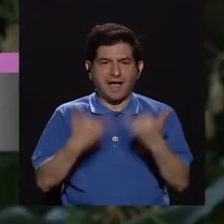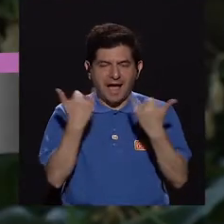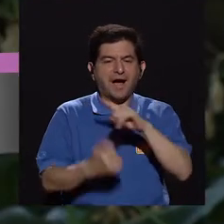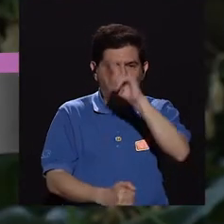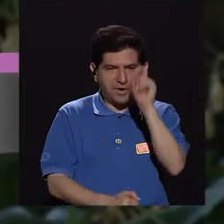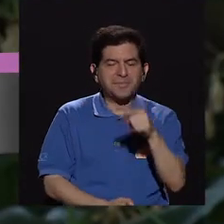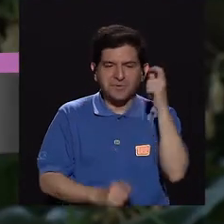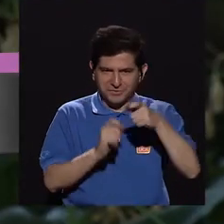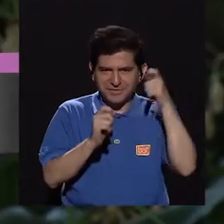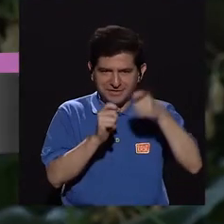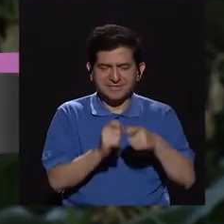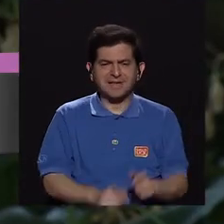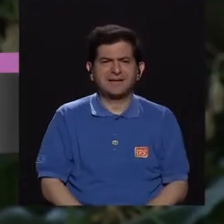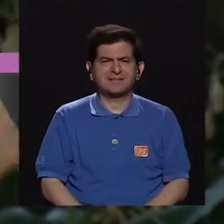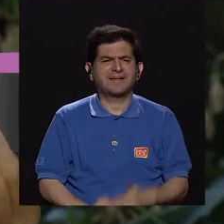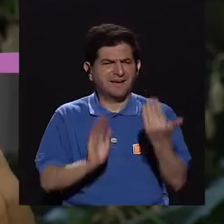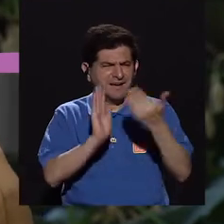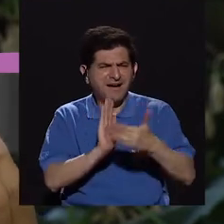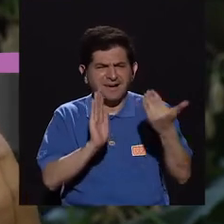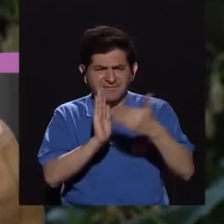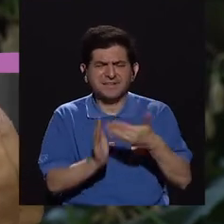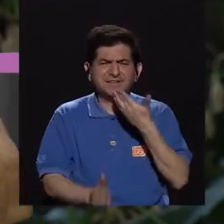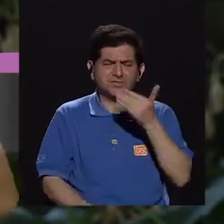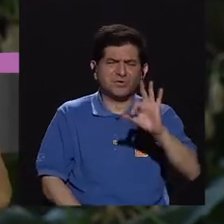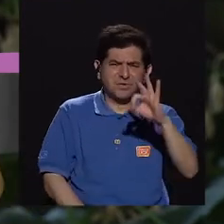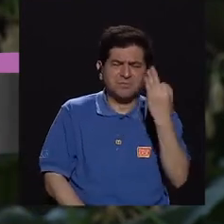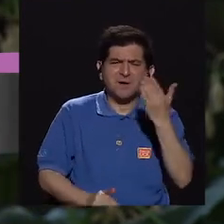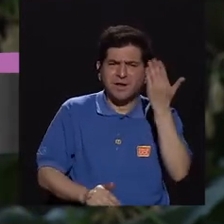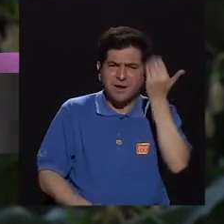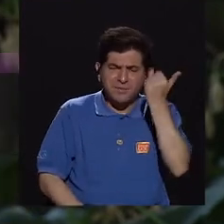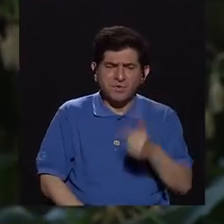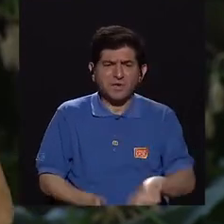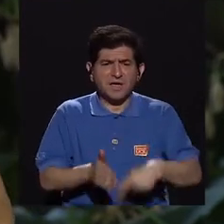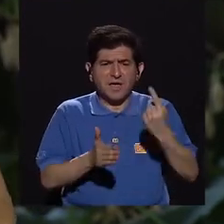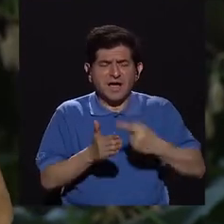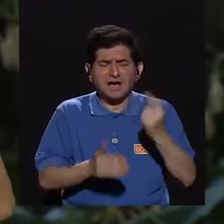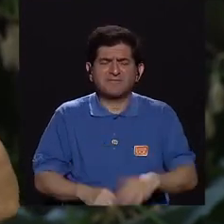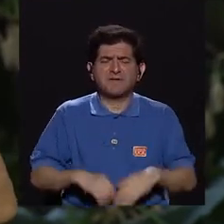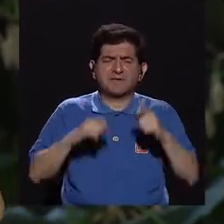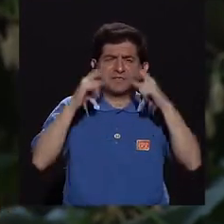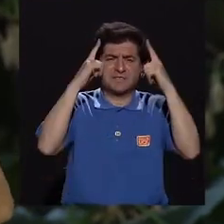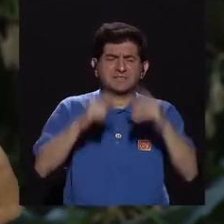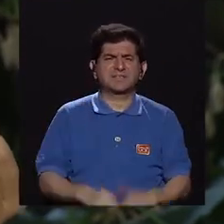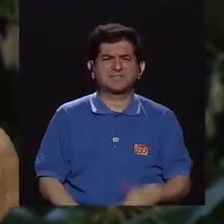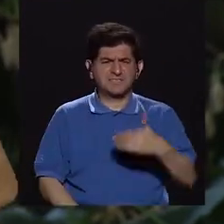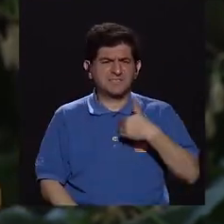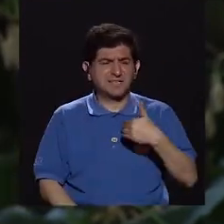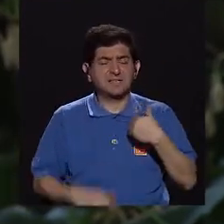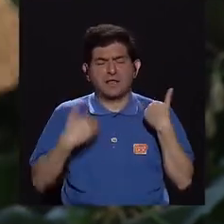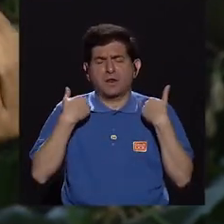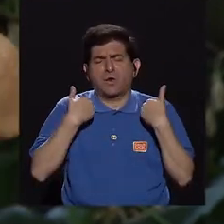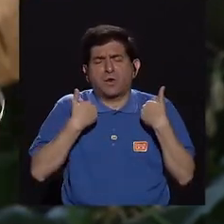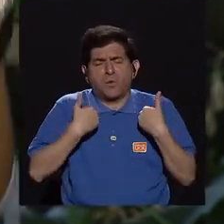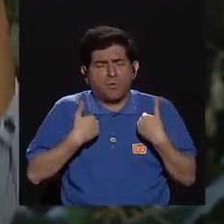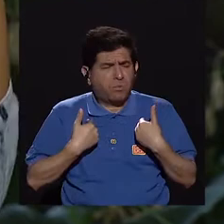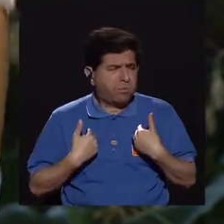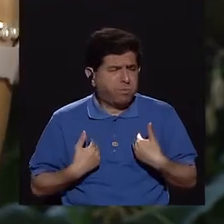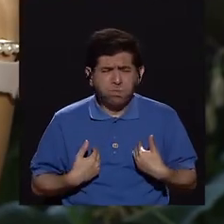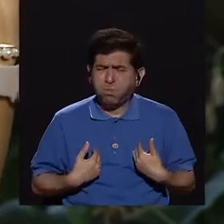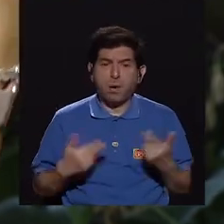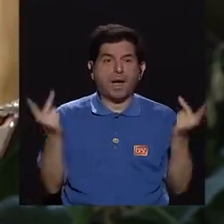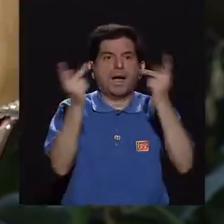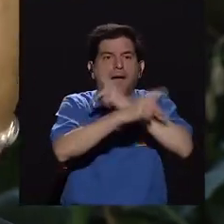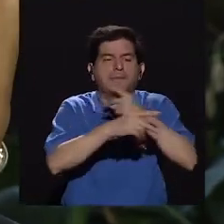siguiente pregunta, ¿por qué razón se dan las molestias por una mala posición? Sí, a veces nos levantamos y amanecemos como más cansados de lo